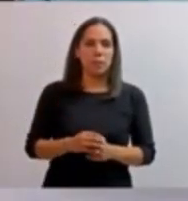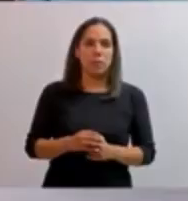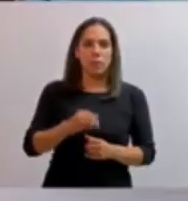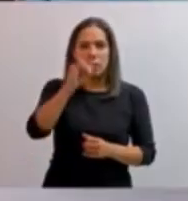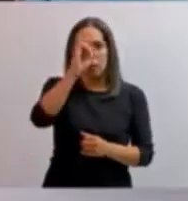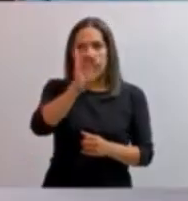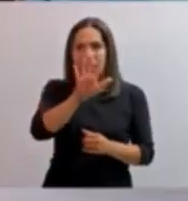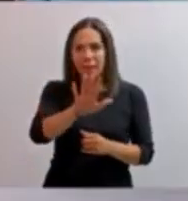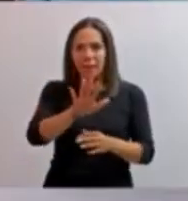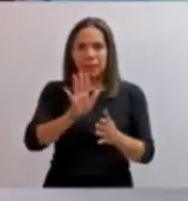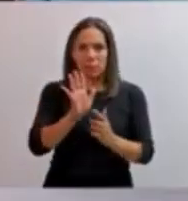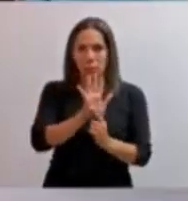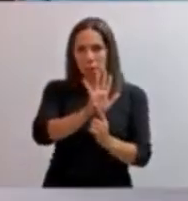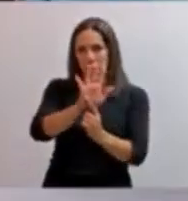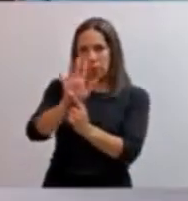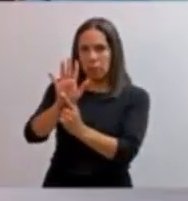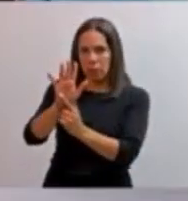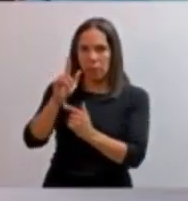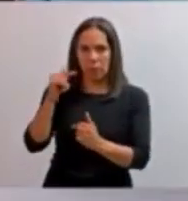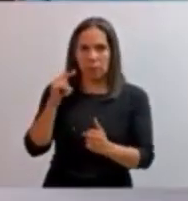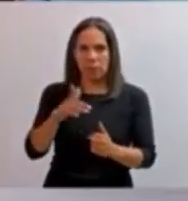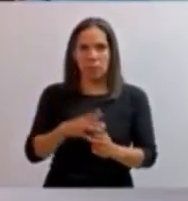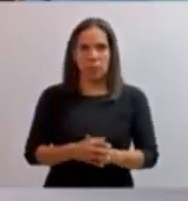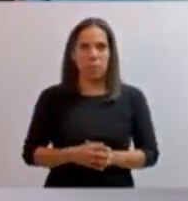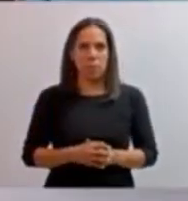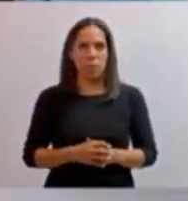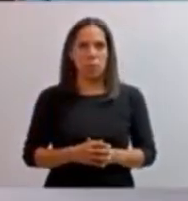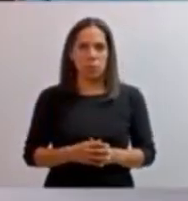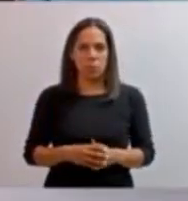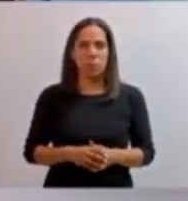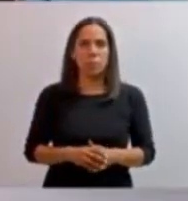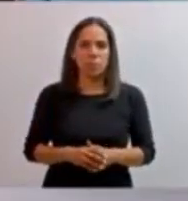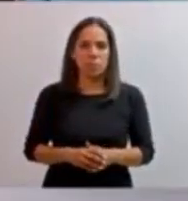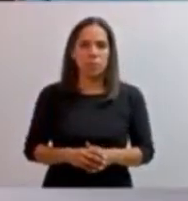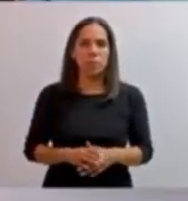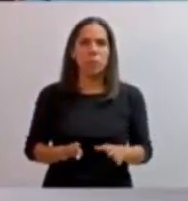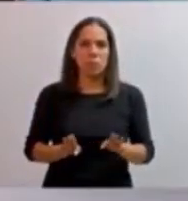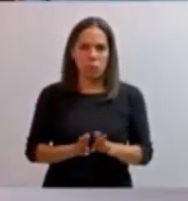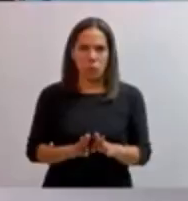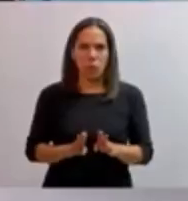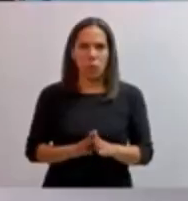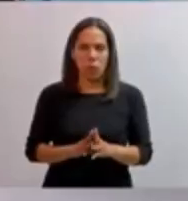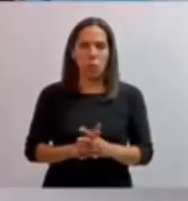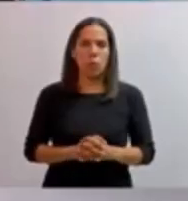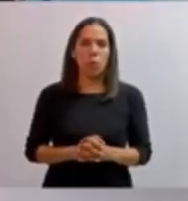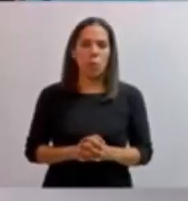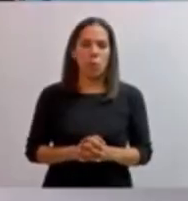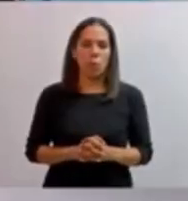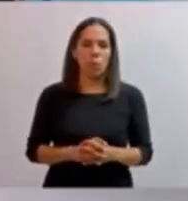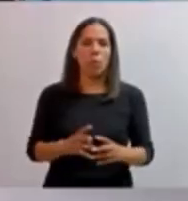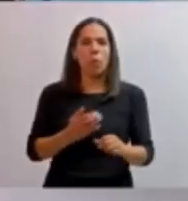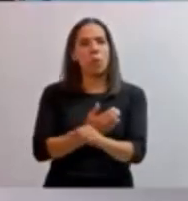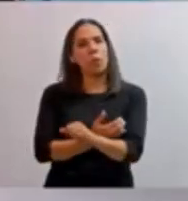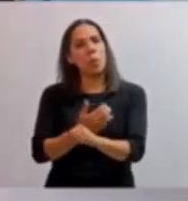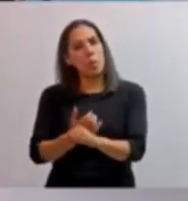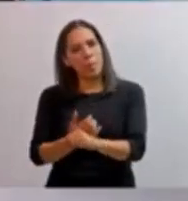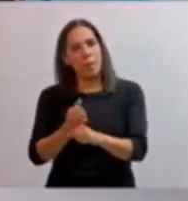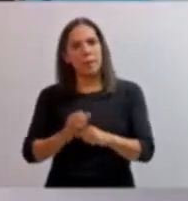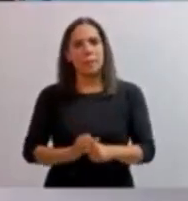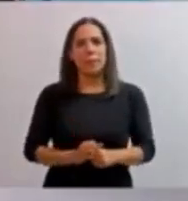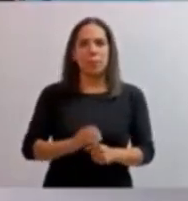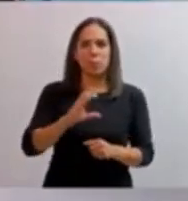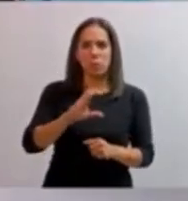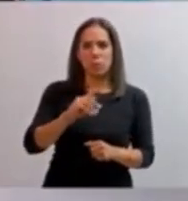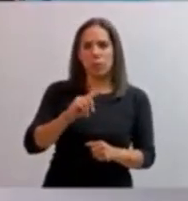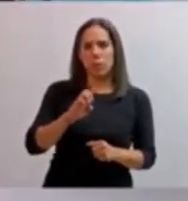proyectado, cuando se mira, ¿no?, los esquemas que los maestros realizan al interior del Consejo Técnico Escolar, pues es